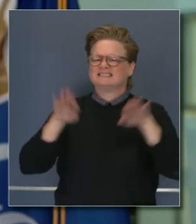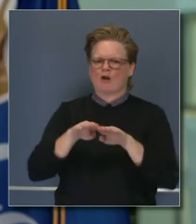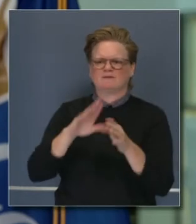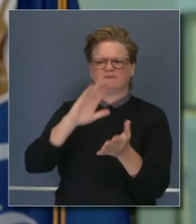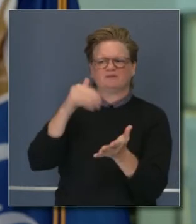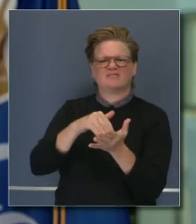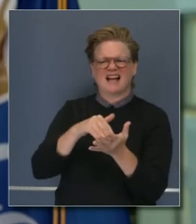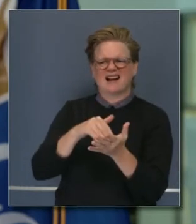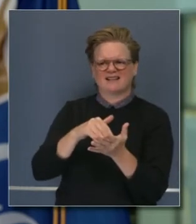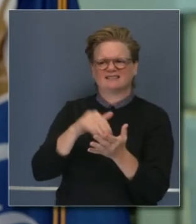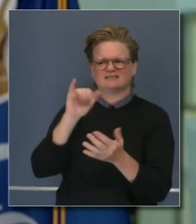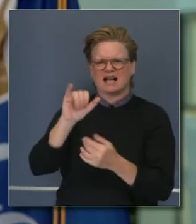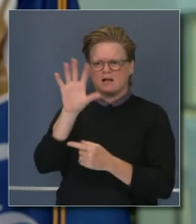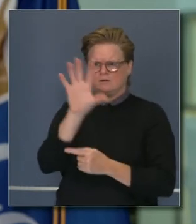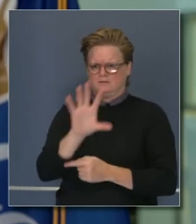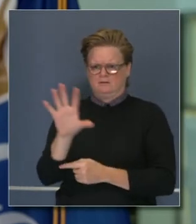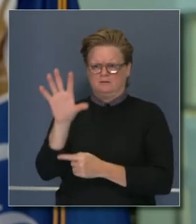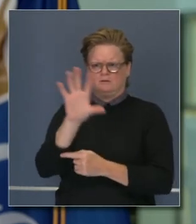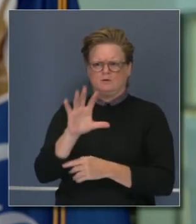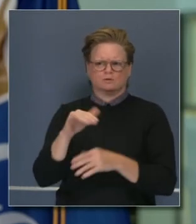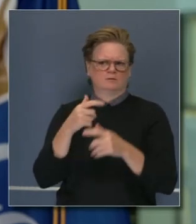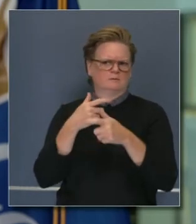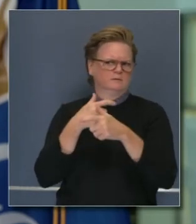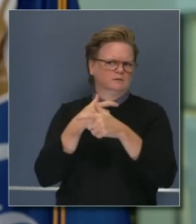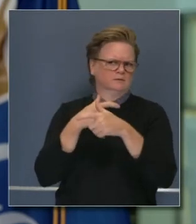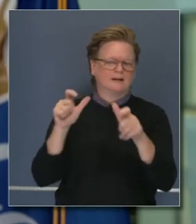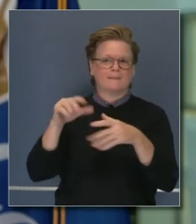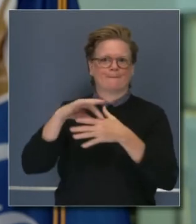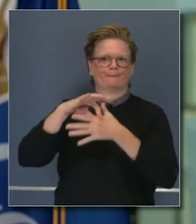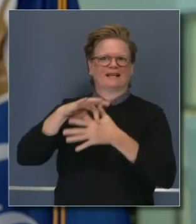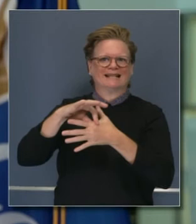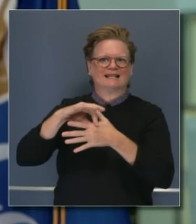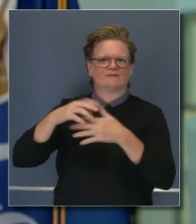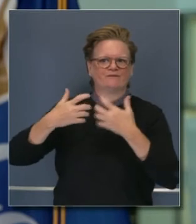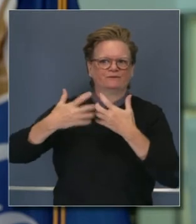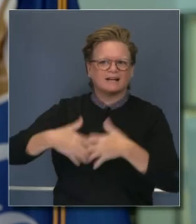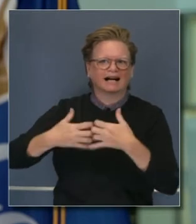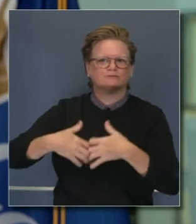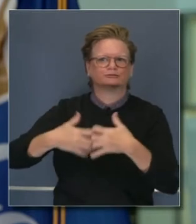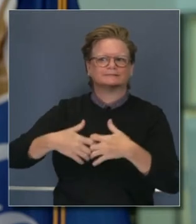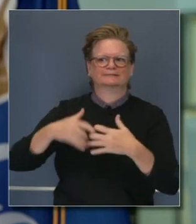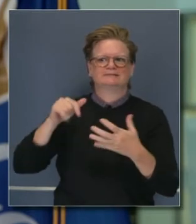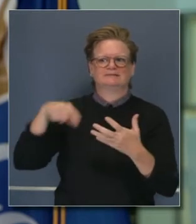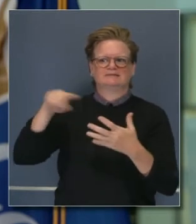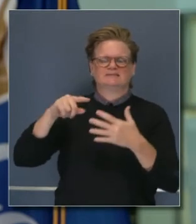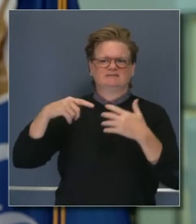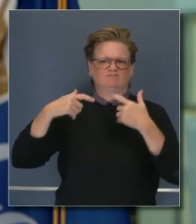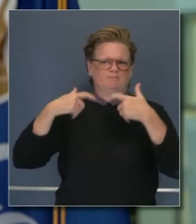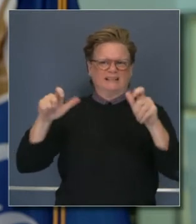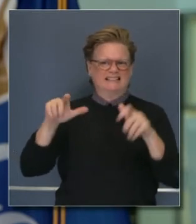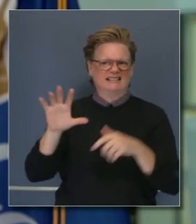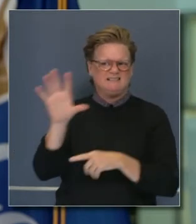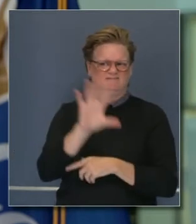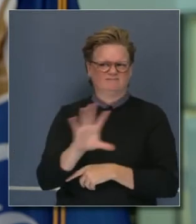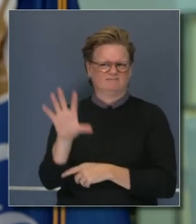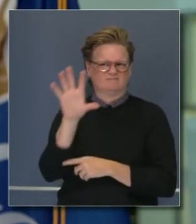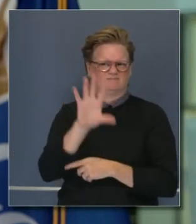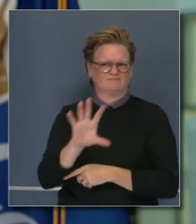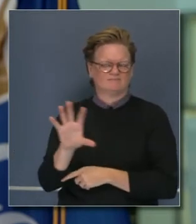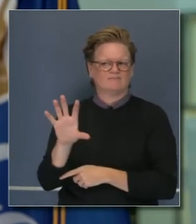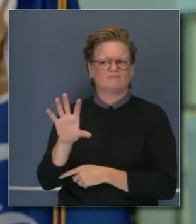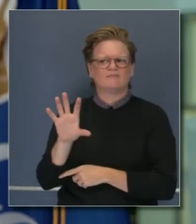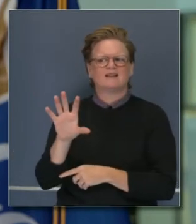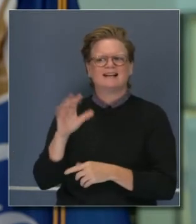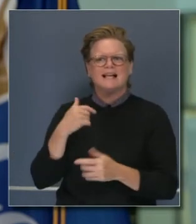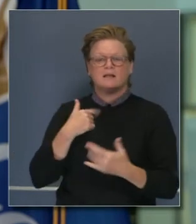fuerza laboral más amplia en las plantas de procesamiento de carne y otras plantas donde ha sido un proceso